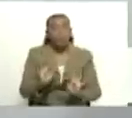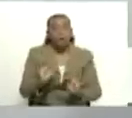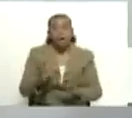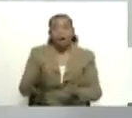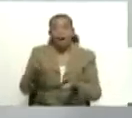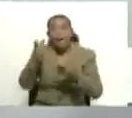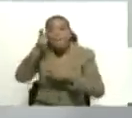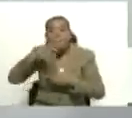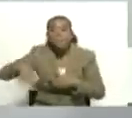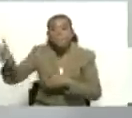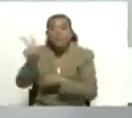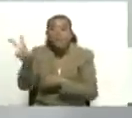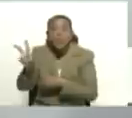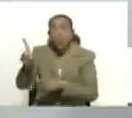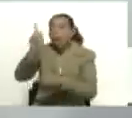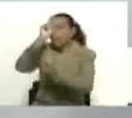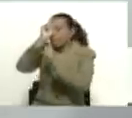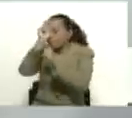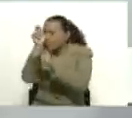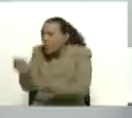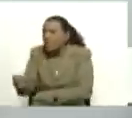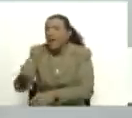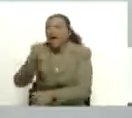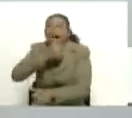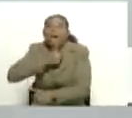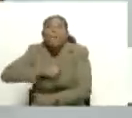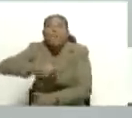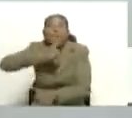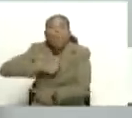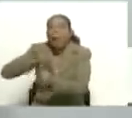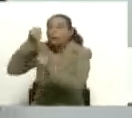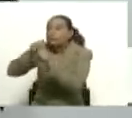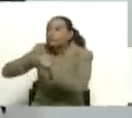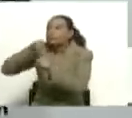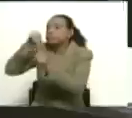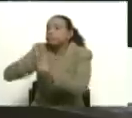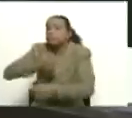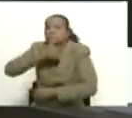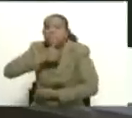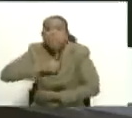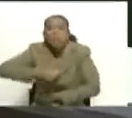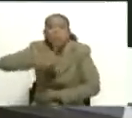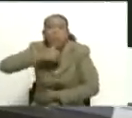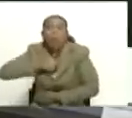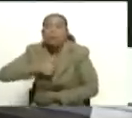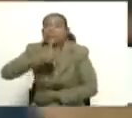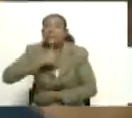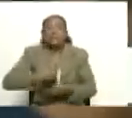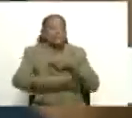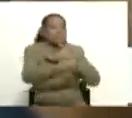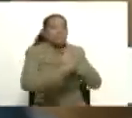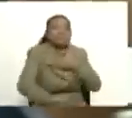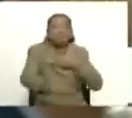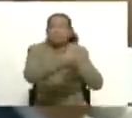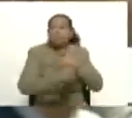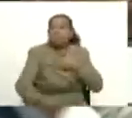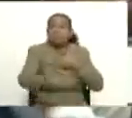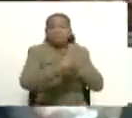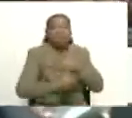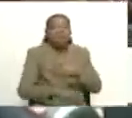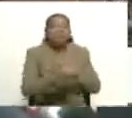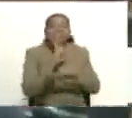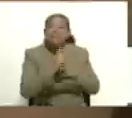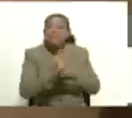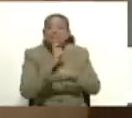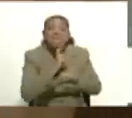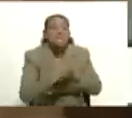digno, a un pueblo valiente, a un pueblo libre, un pueblo que con coraje ha resistido los embates imperiales y